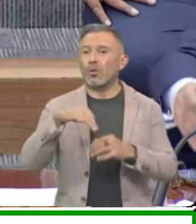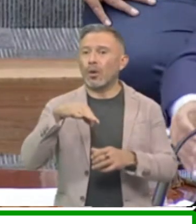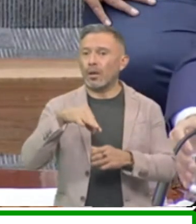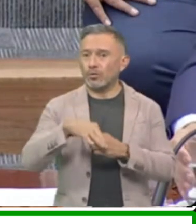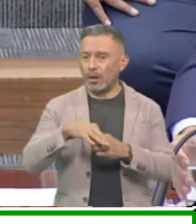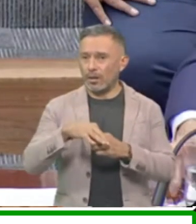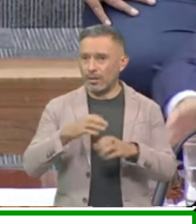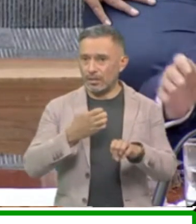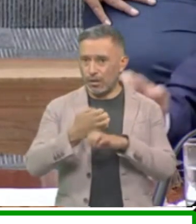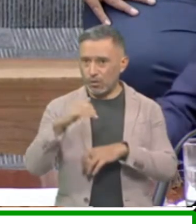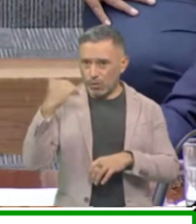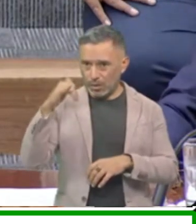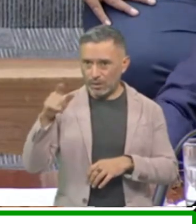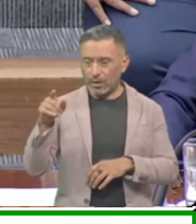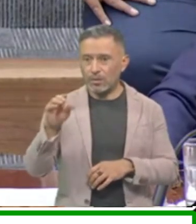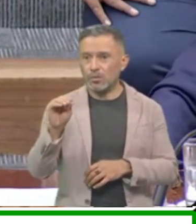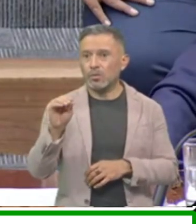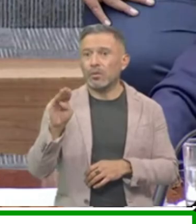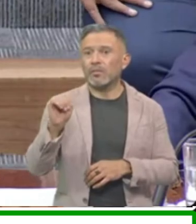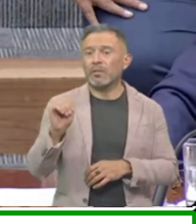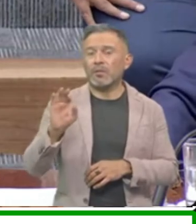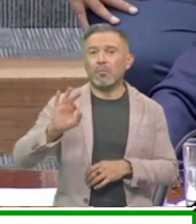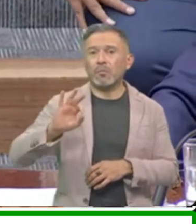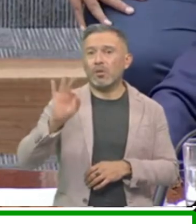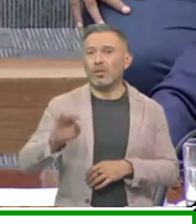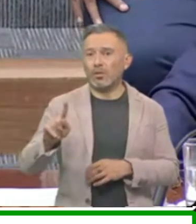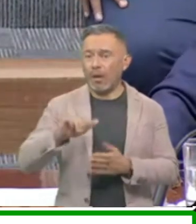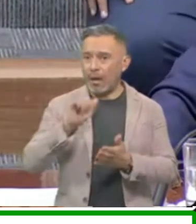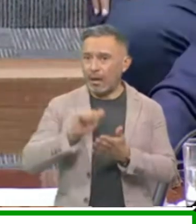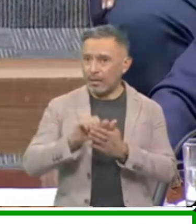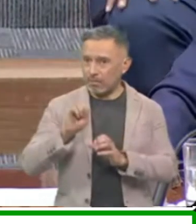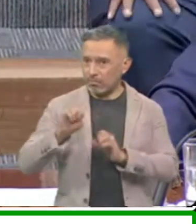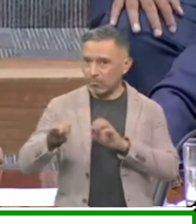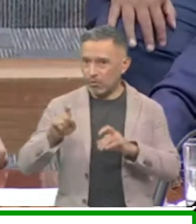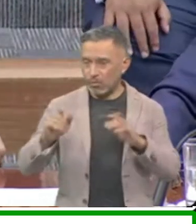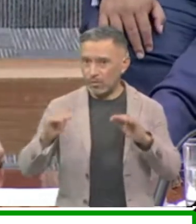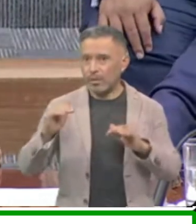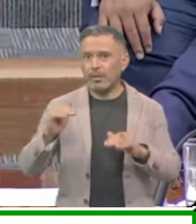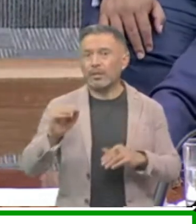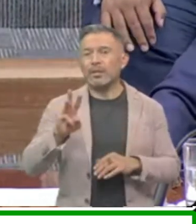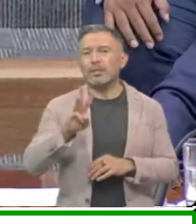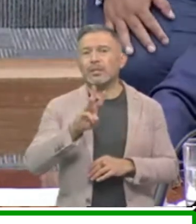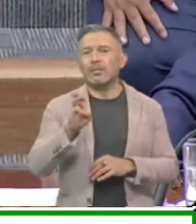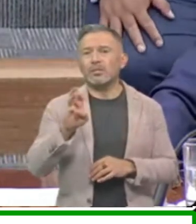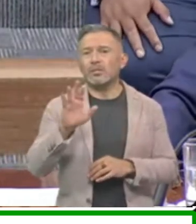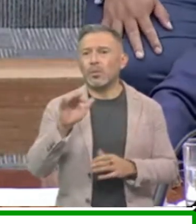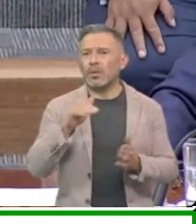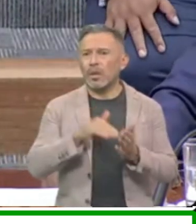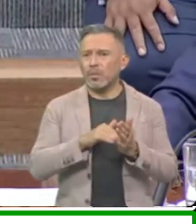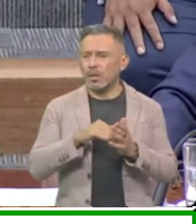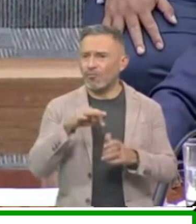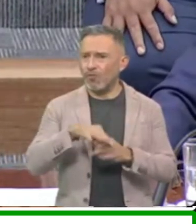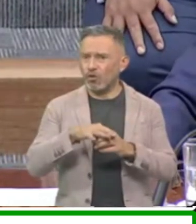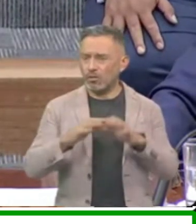informó con el 99% de las actas recibidas, es del orden de 350,000 votos.